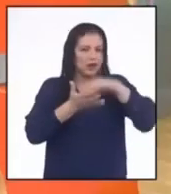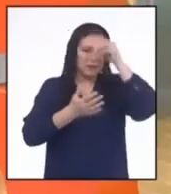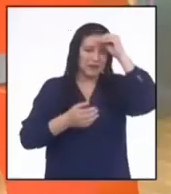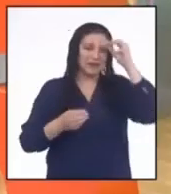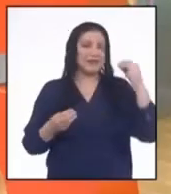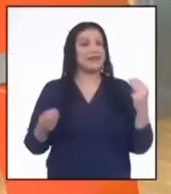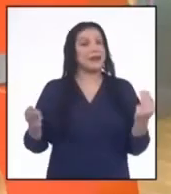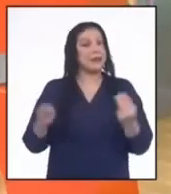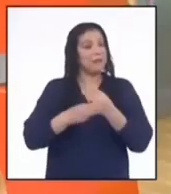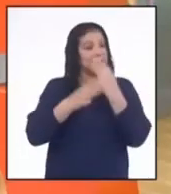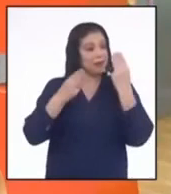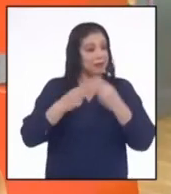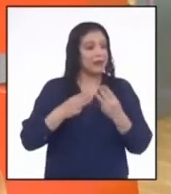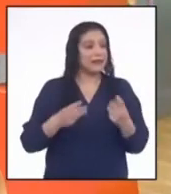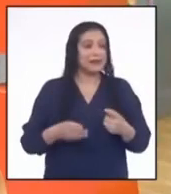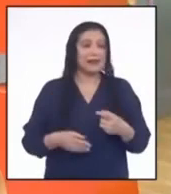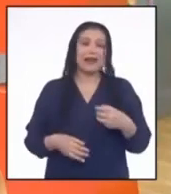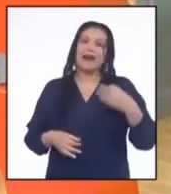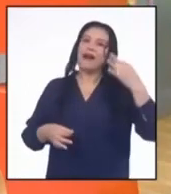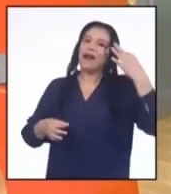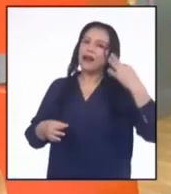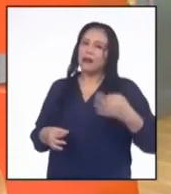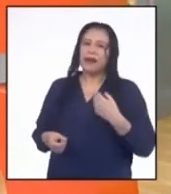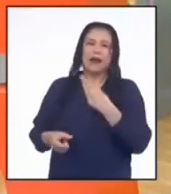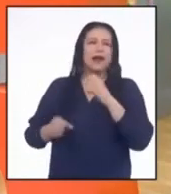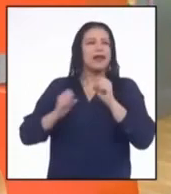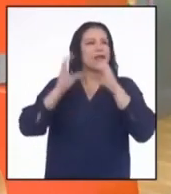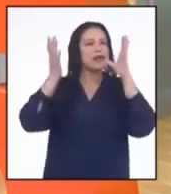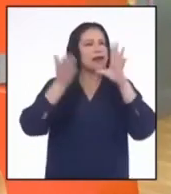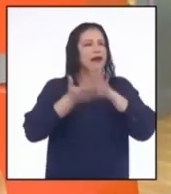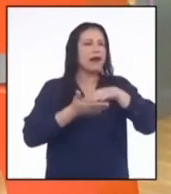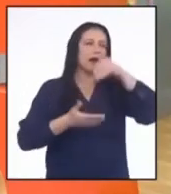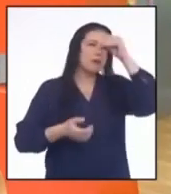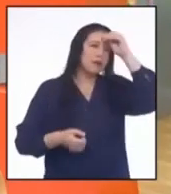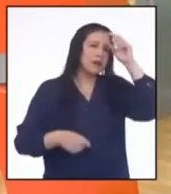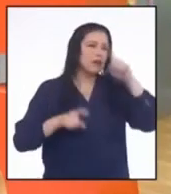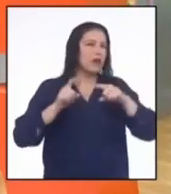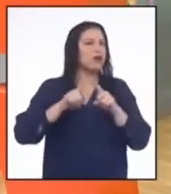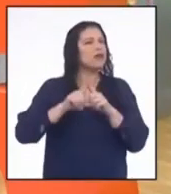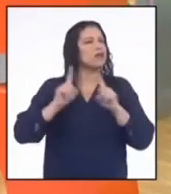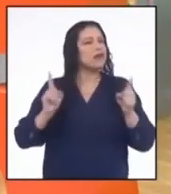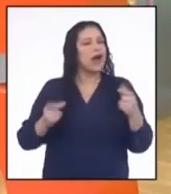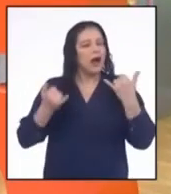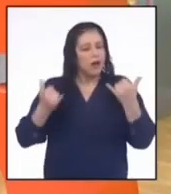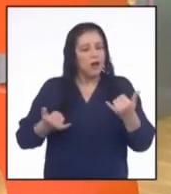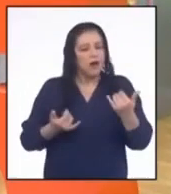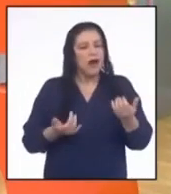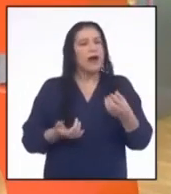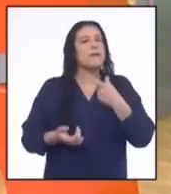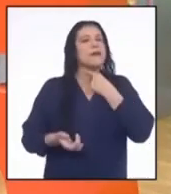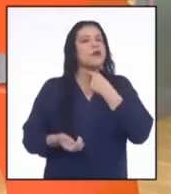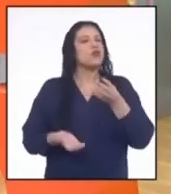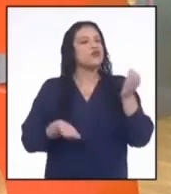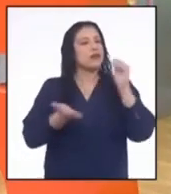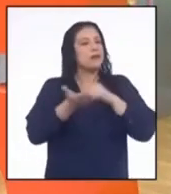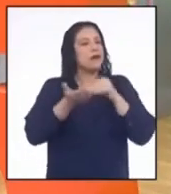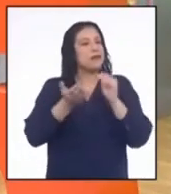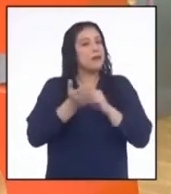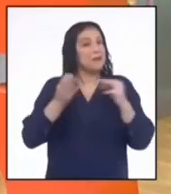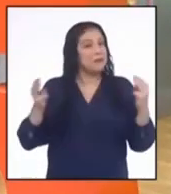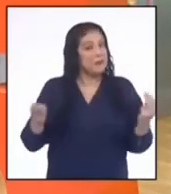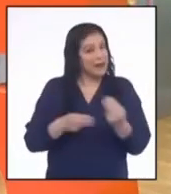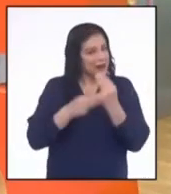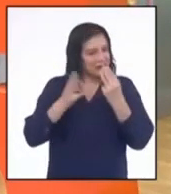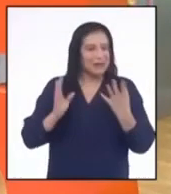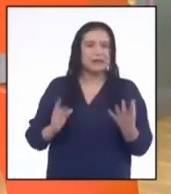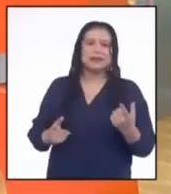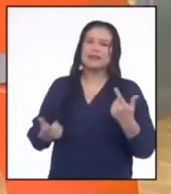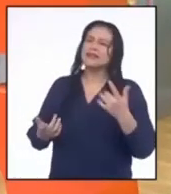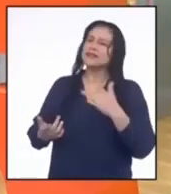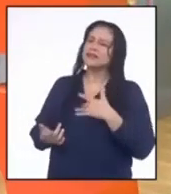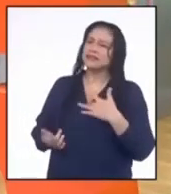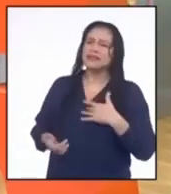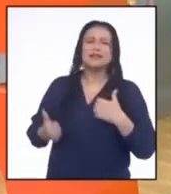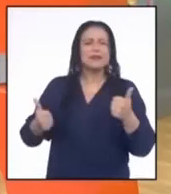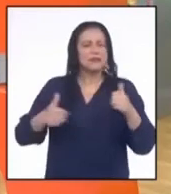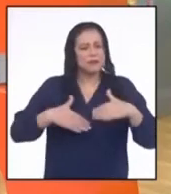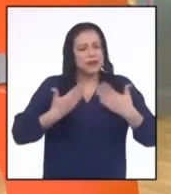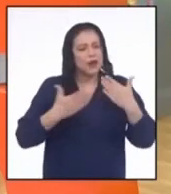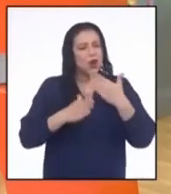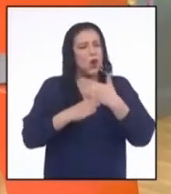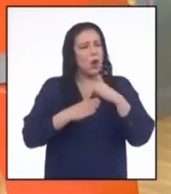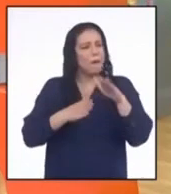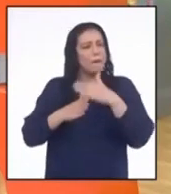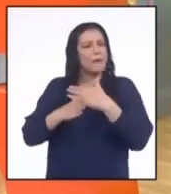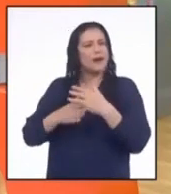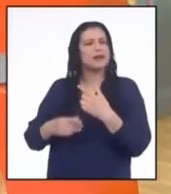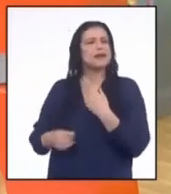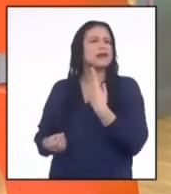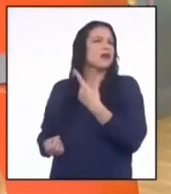matemática. La verdad es que cada día aprendo algo diferente. Y ahora me gusta mucho más la matemática, sí. Además, se siente bien poder compartir